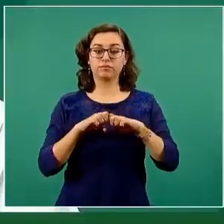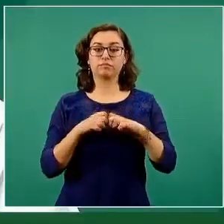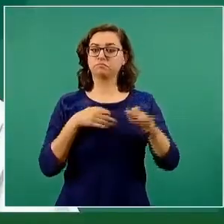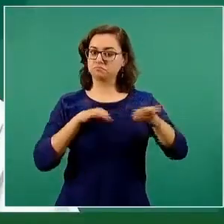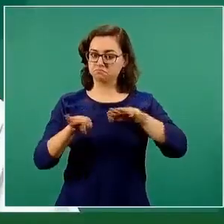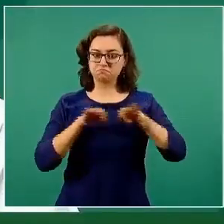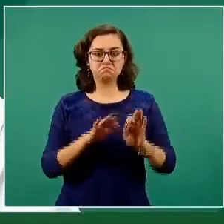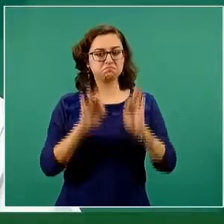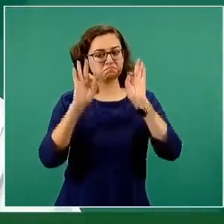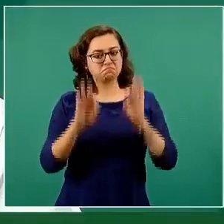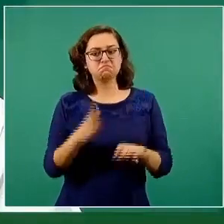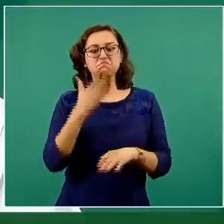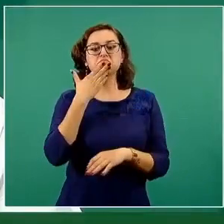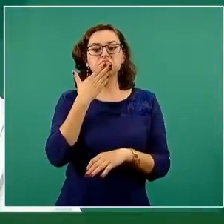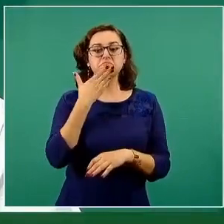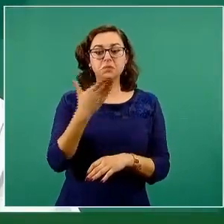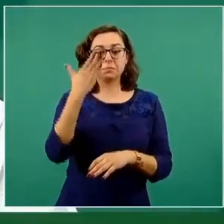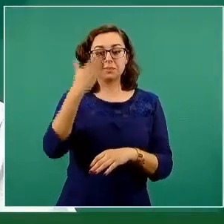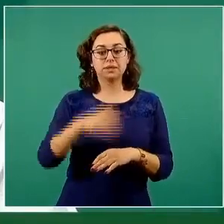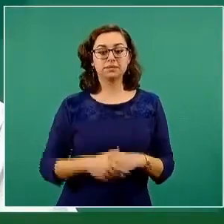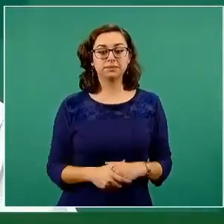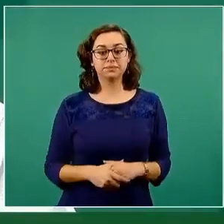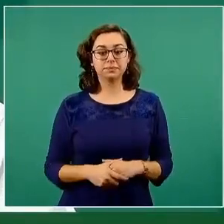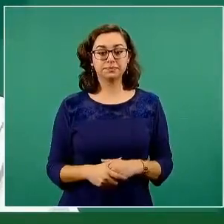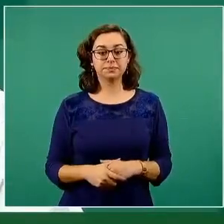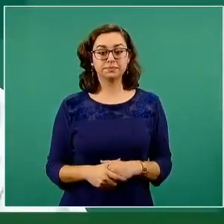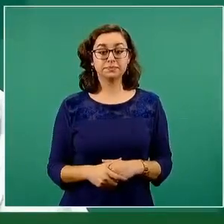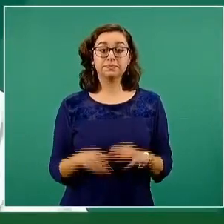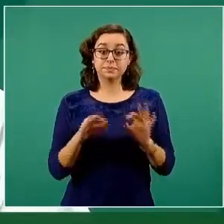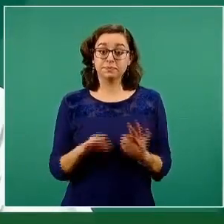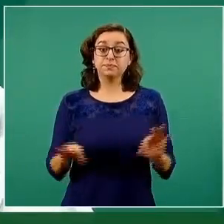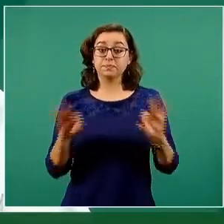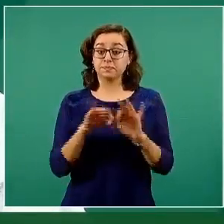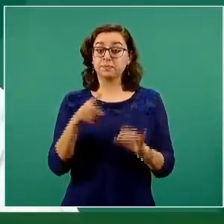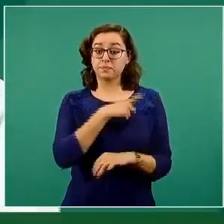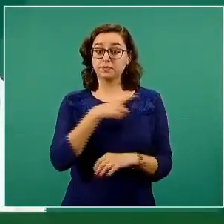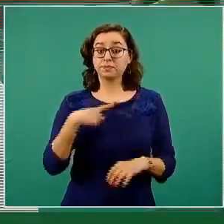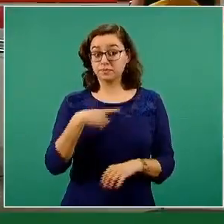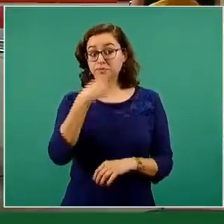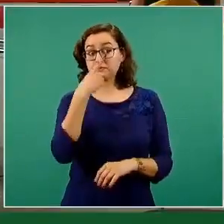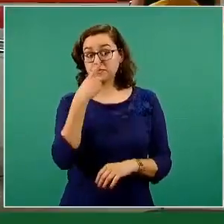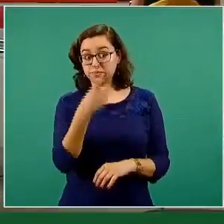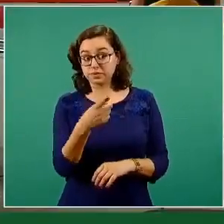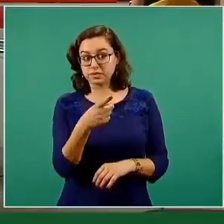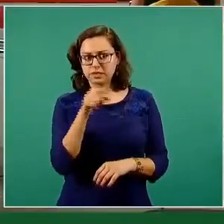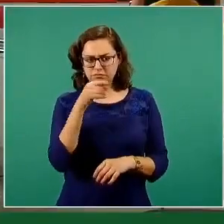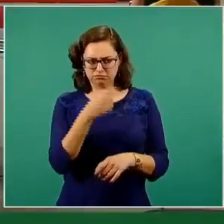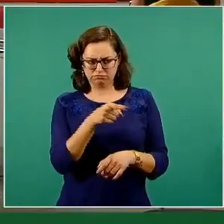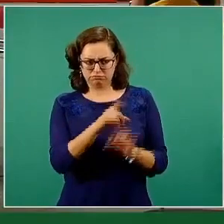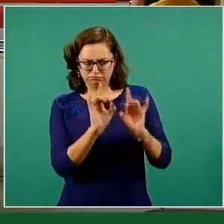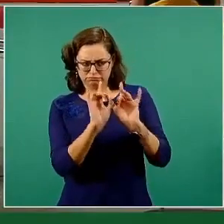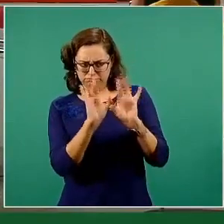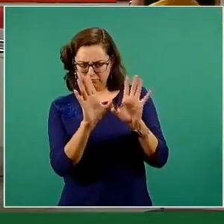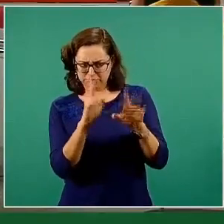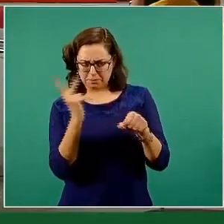buen trabajo que han hecho. Es importante no dejar pasar este tipo de situaciones que hoy nos comenta Arturo